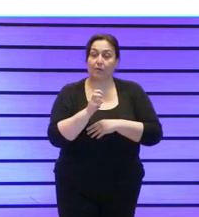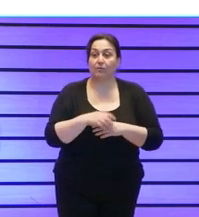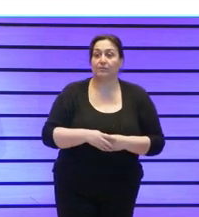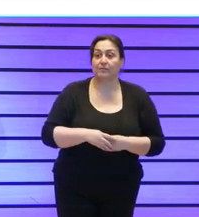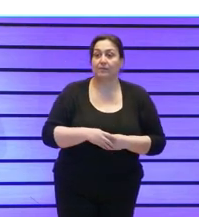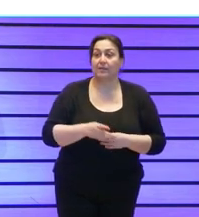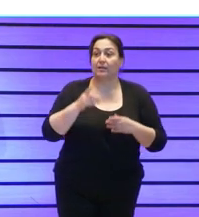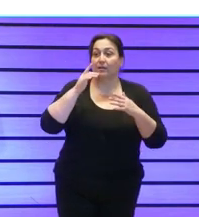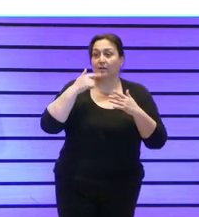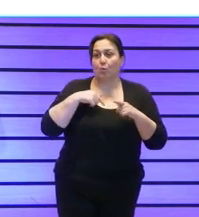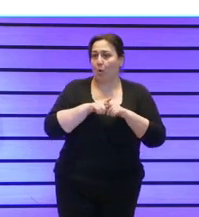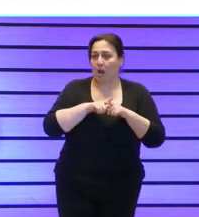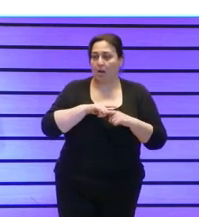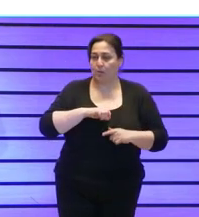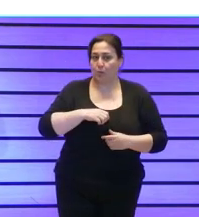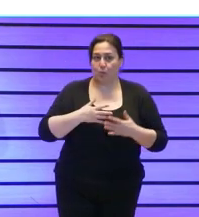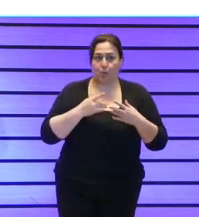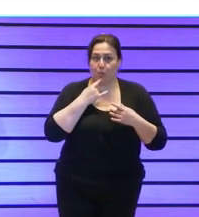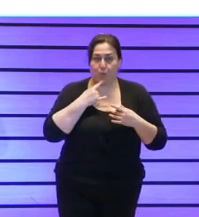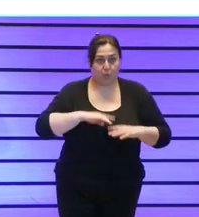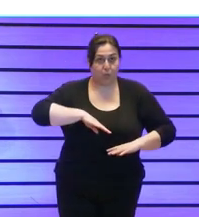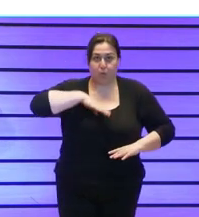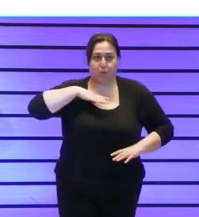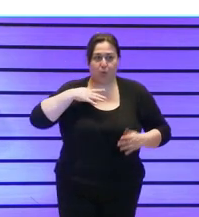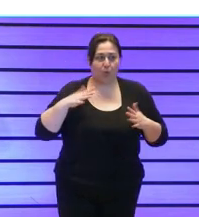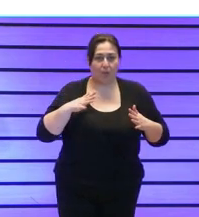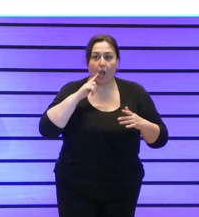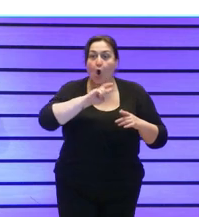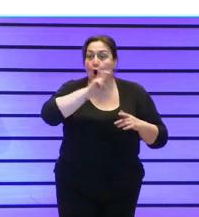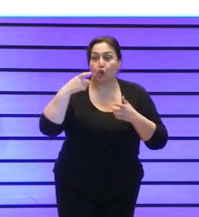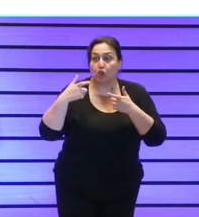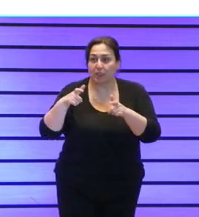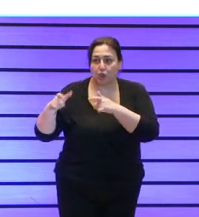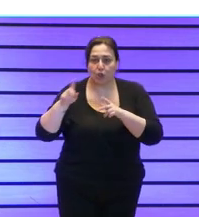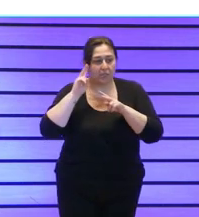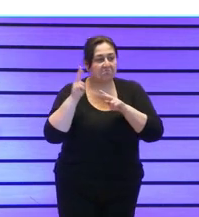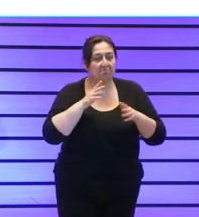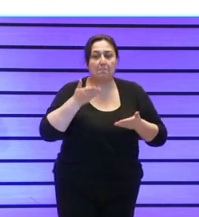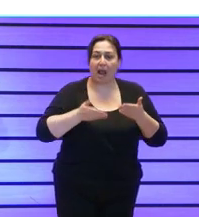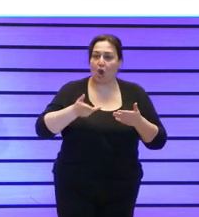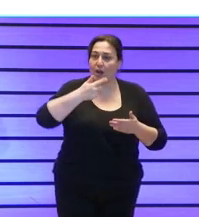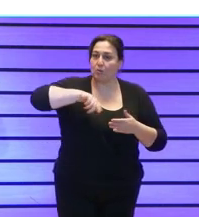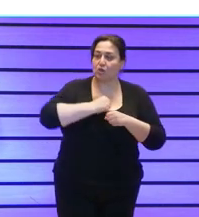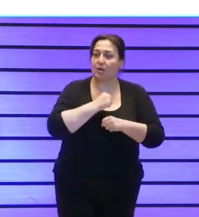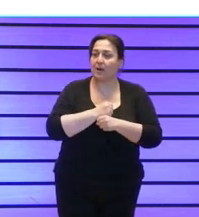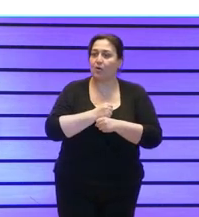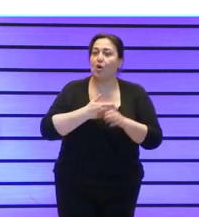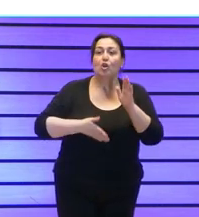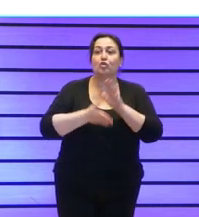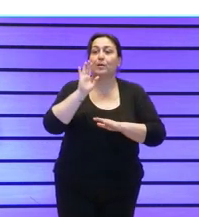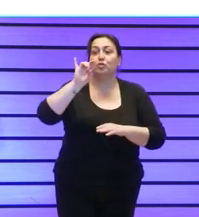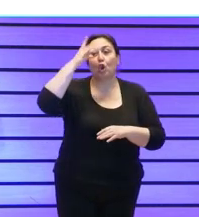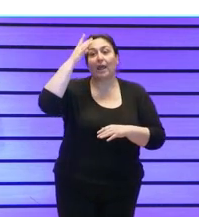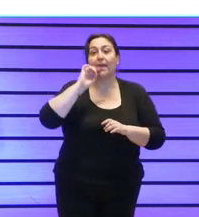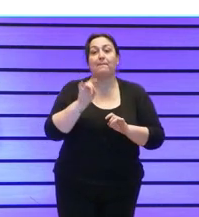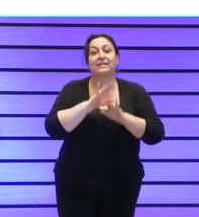que ha sido un subidón ver que incluso en otros sectores se Valora lo que estamos haciendo nos vamos yo creo que con la idea más clara